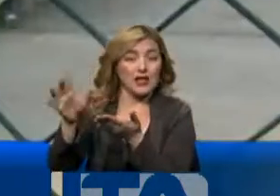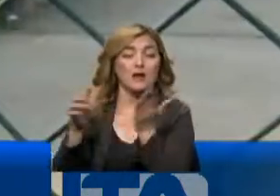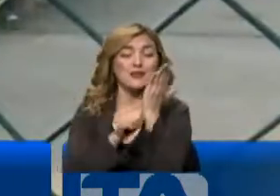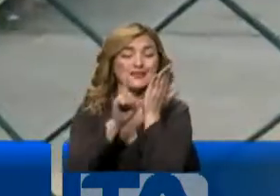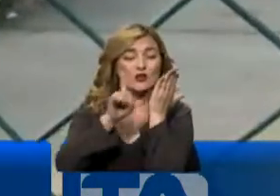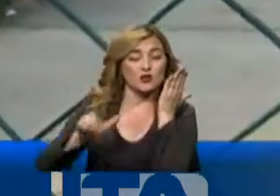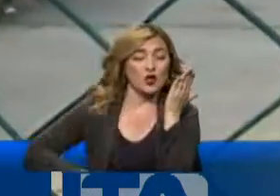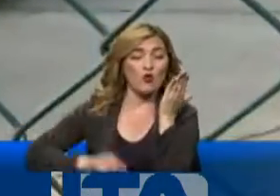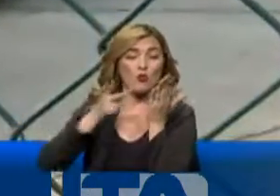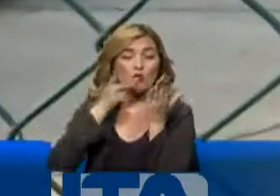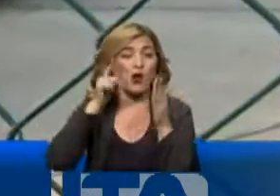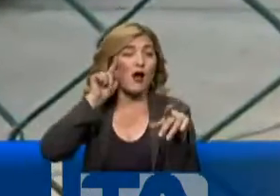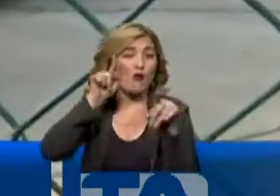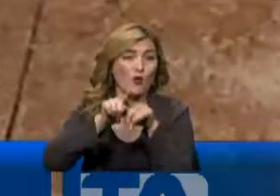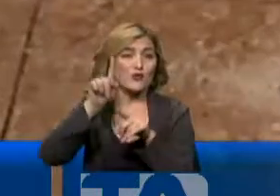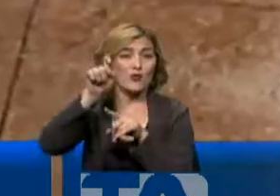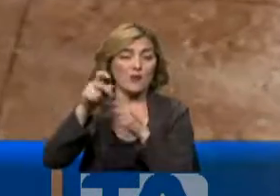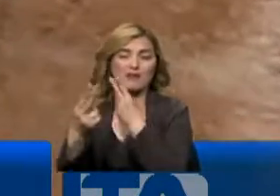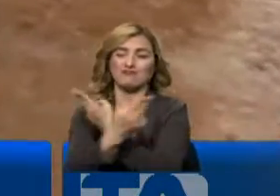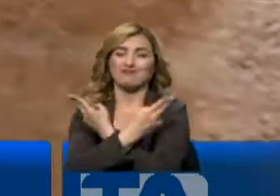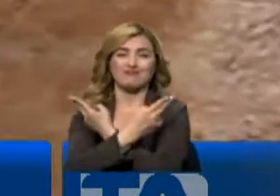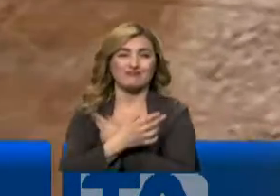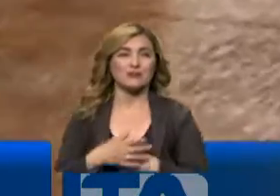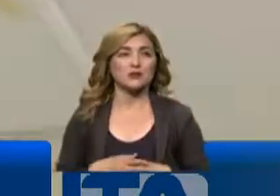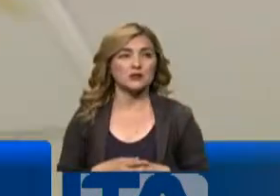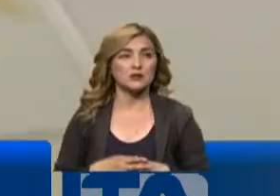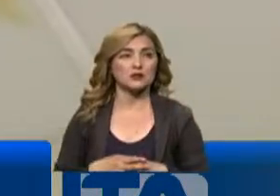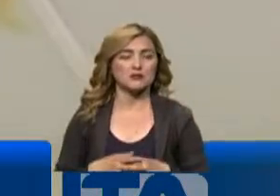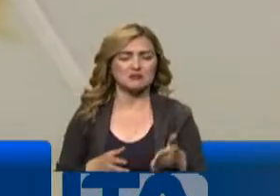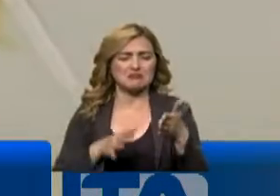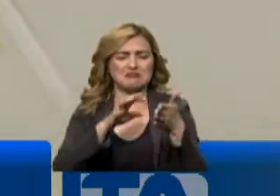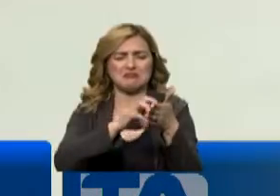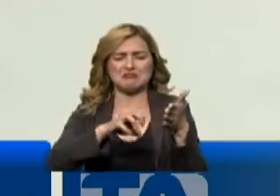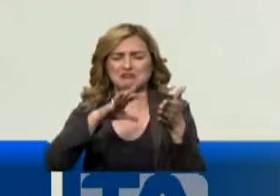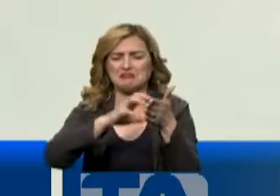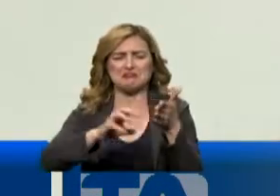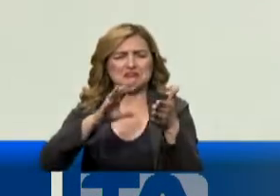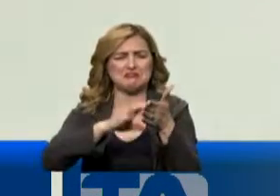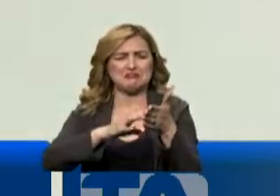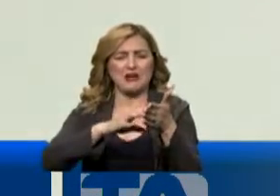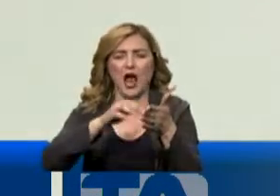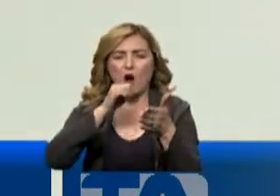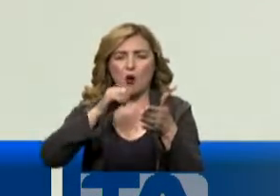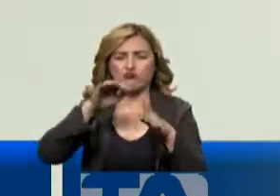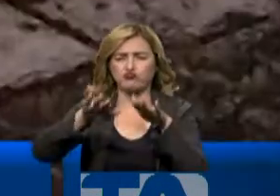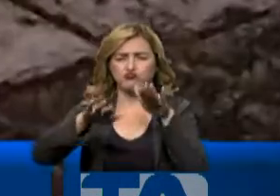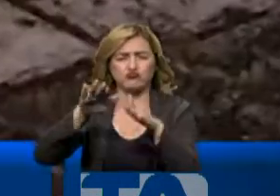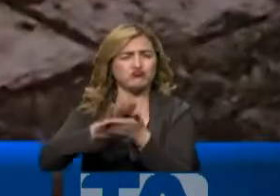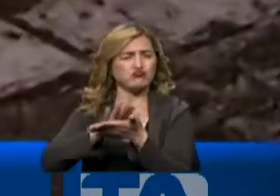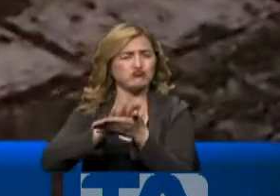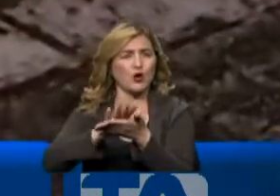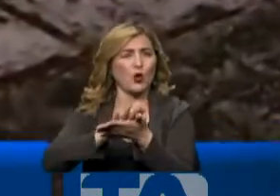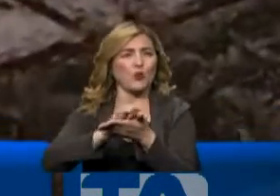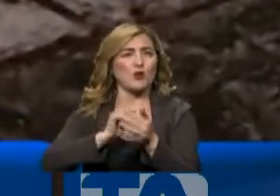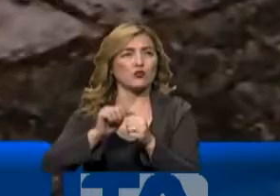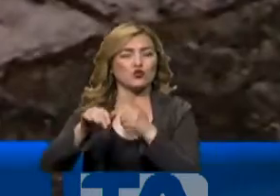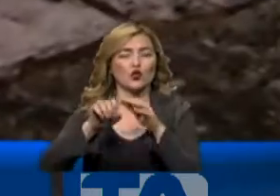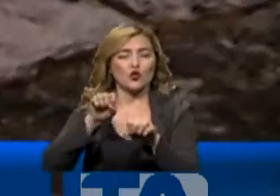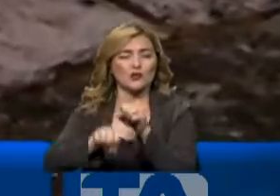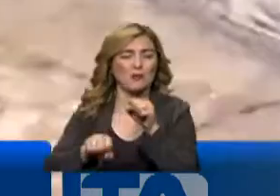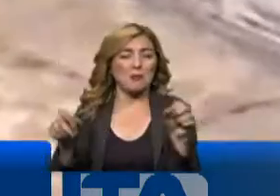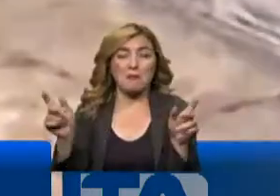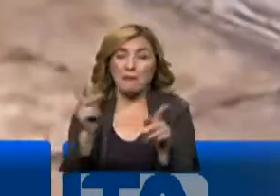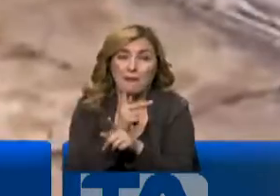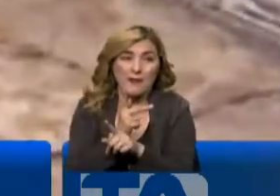Pública coincidieron en que lo debían clausurar. Paredes descascaradas, techos con manchas de humedad, sistemas de ventilación dañados, servicios higiénicos en